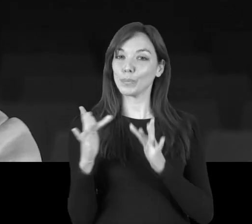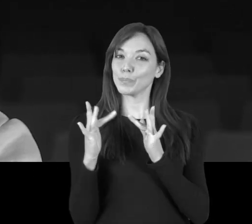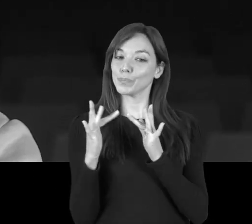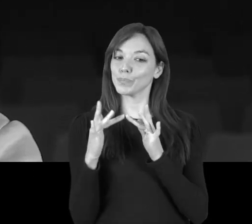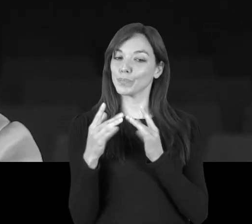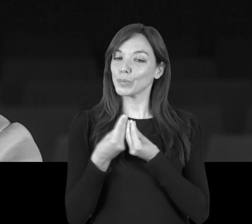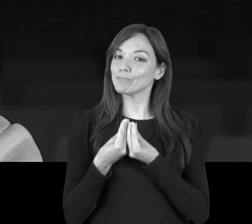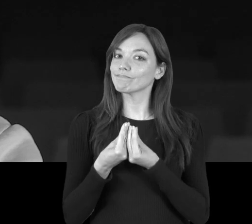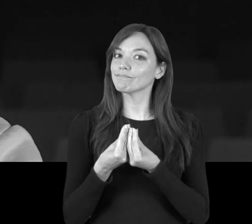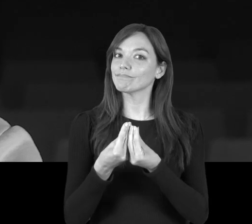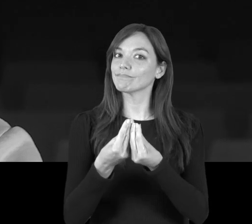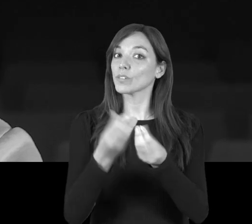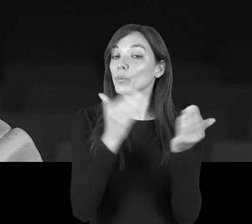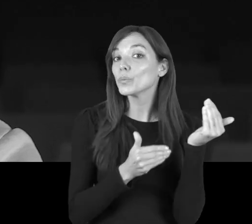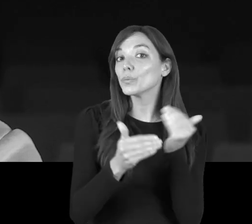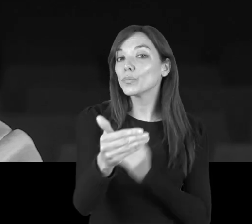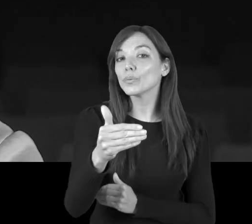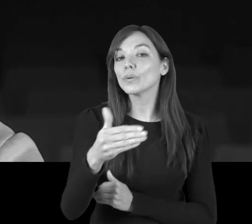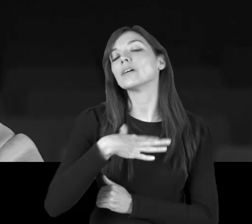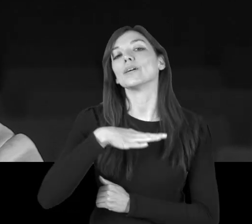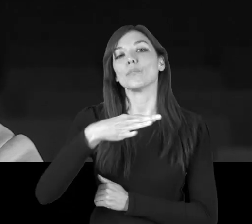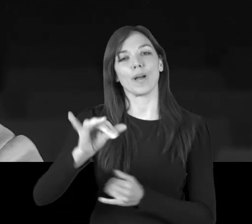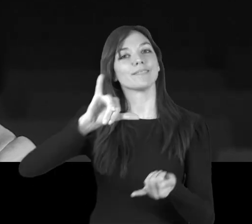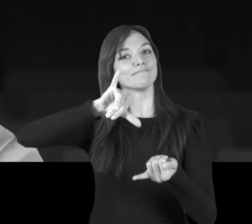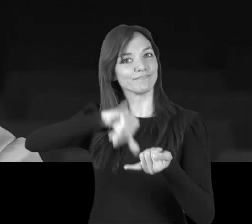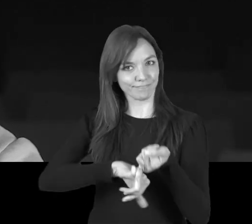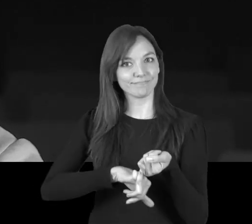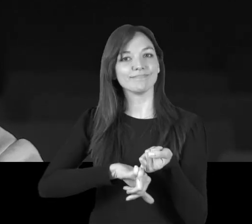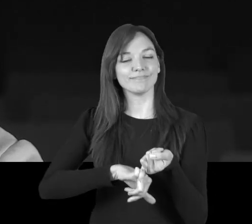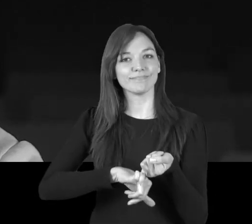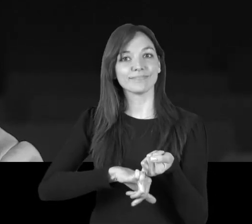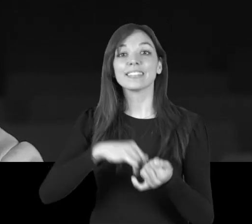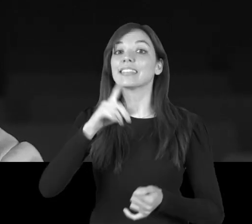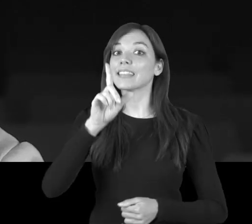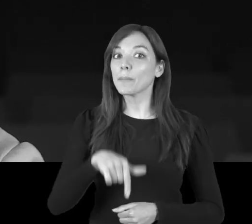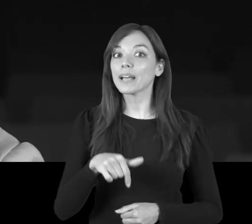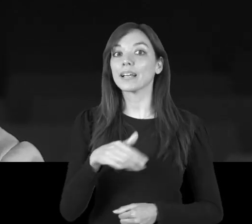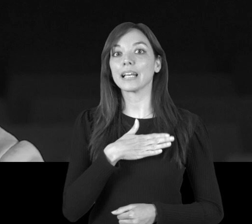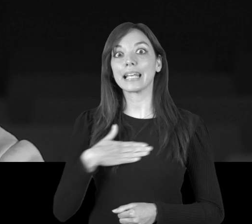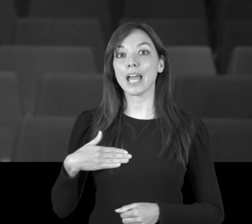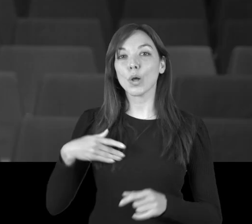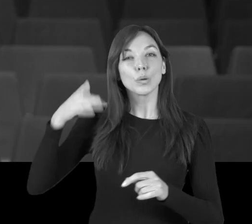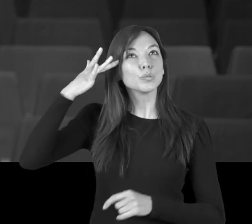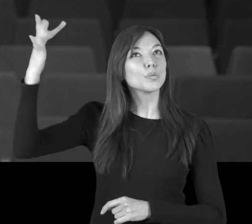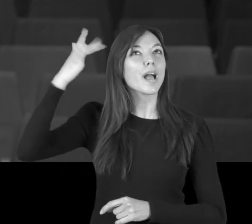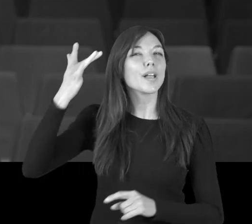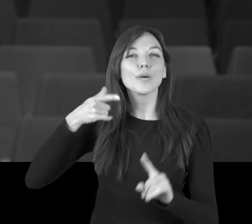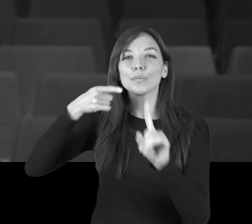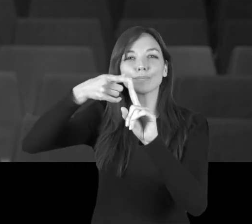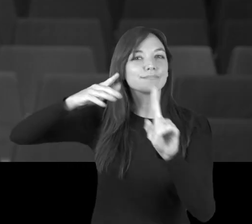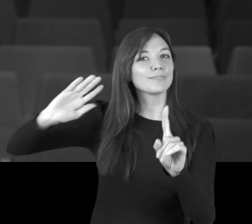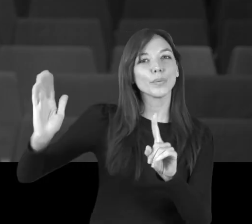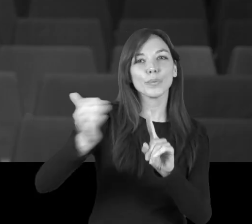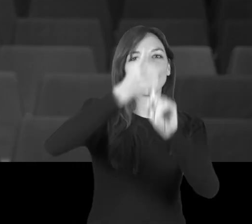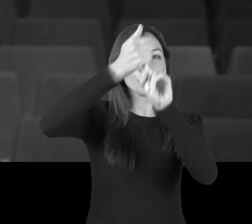y quiero que tengamos algo más y que se llame con ella. Llegar hasta la